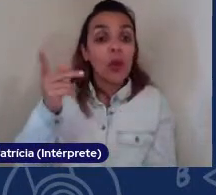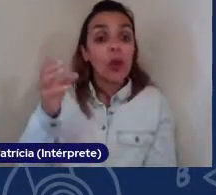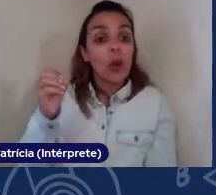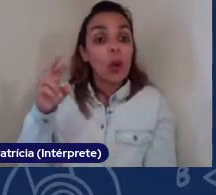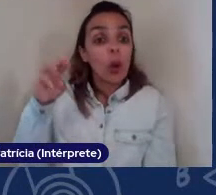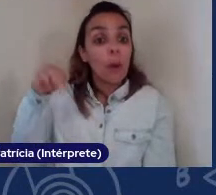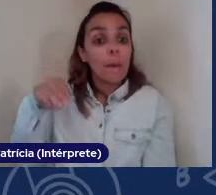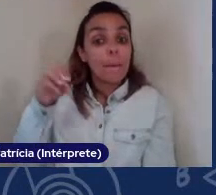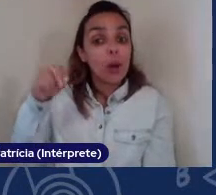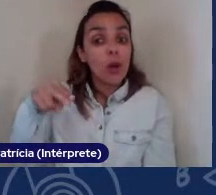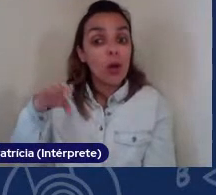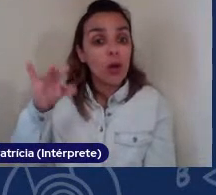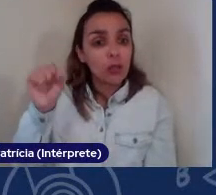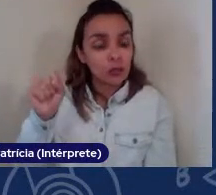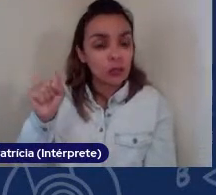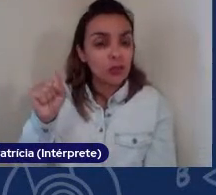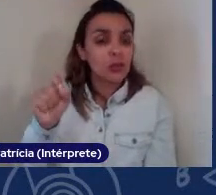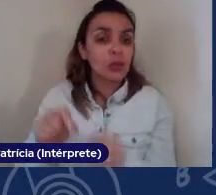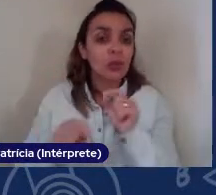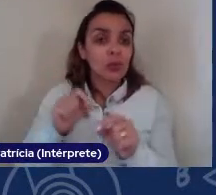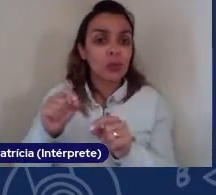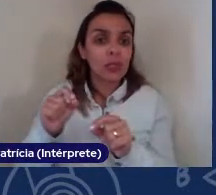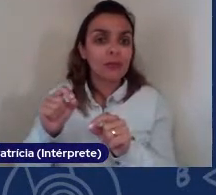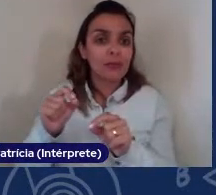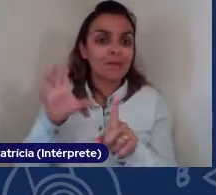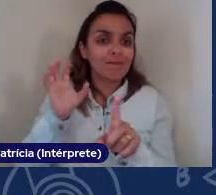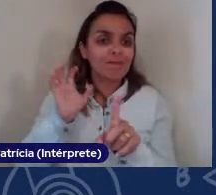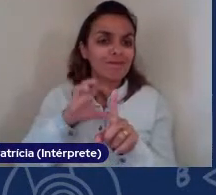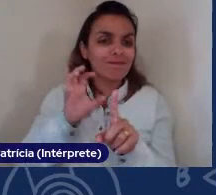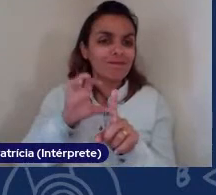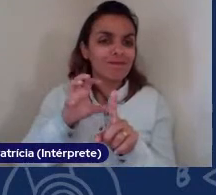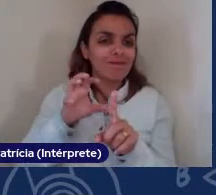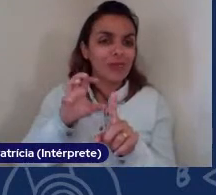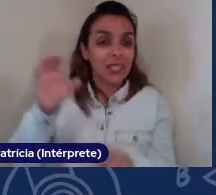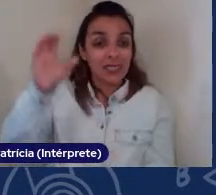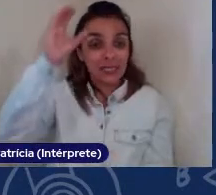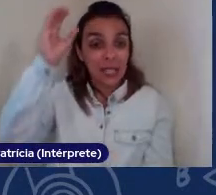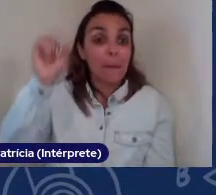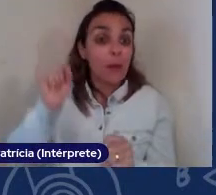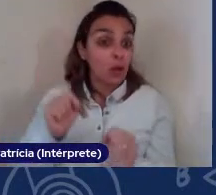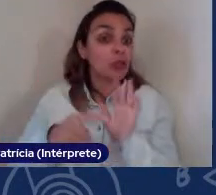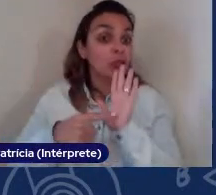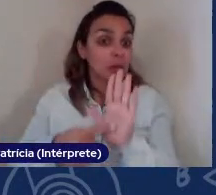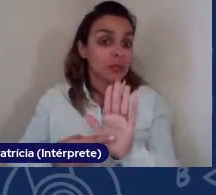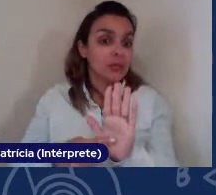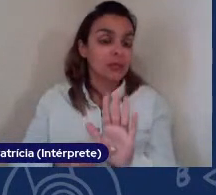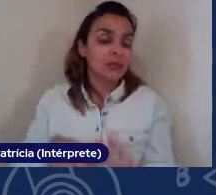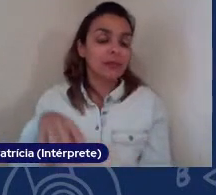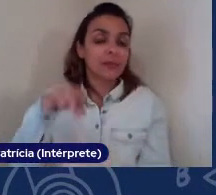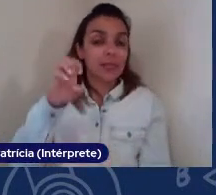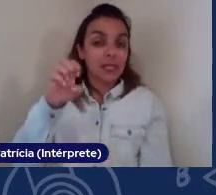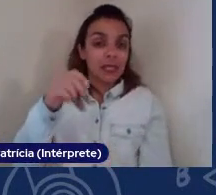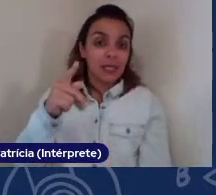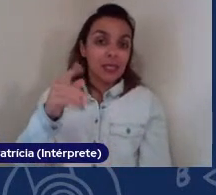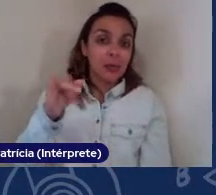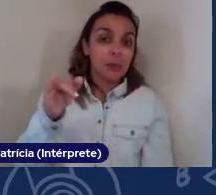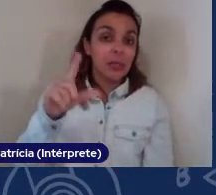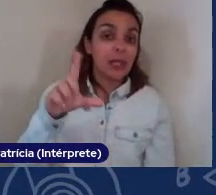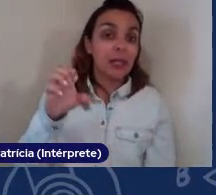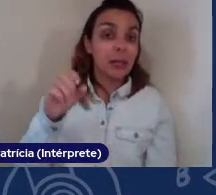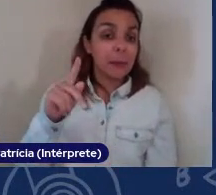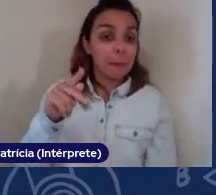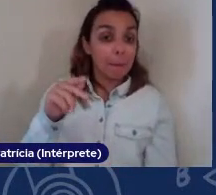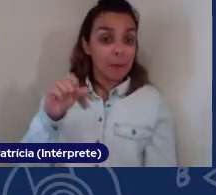la excitabilidad del cerebro y se puede presentar epilepsia. No se presenta la epilepsia